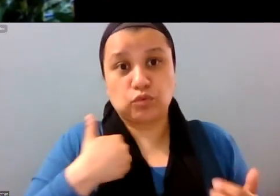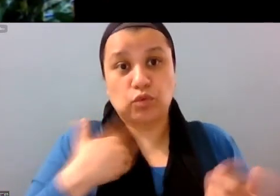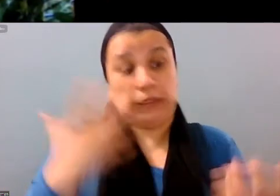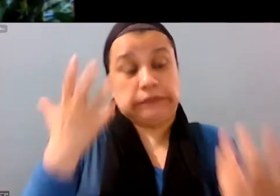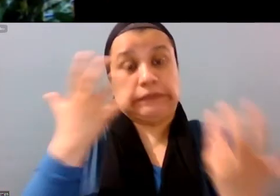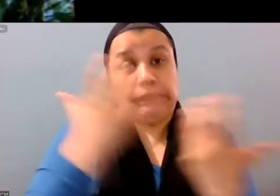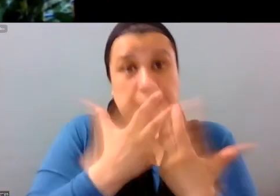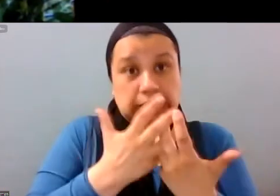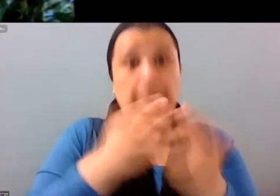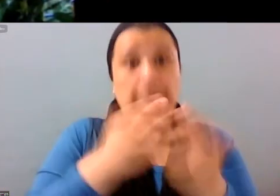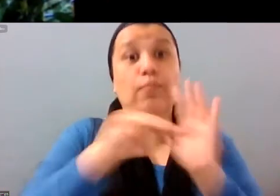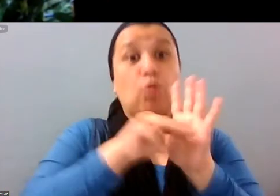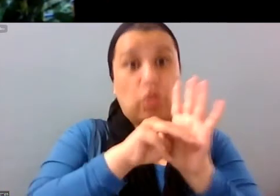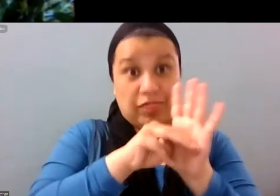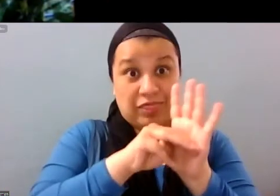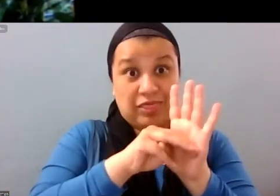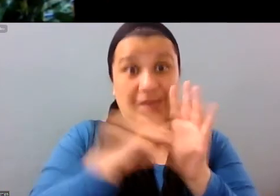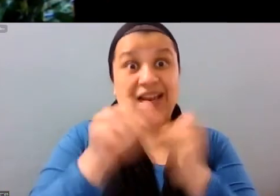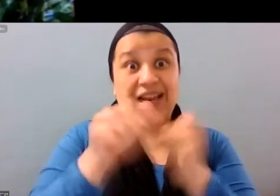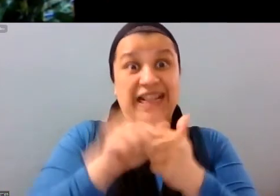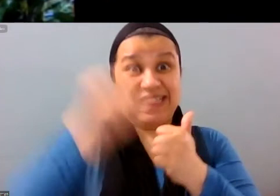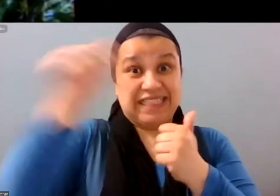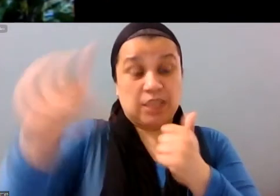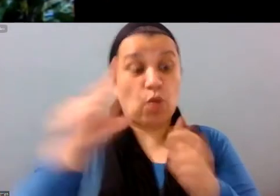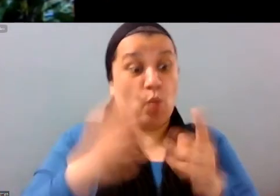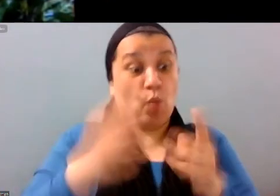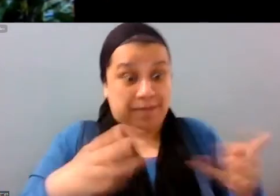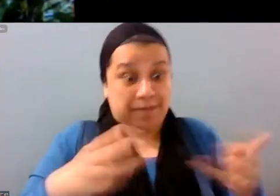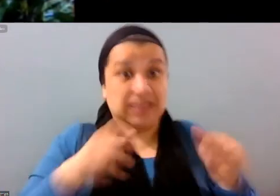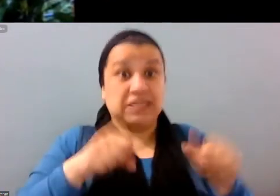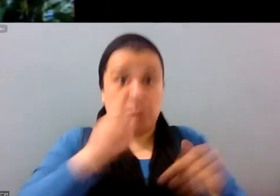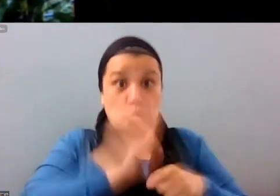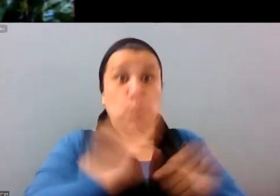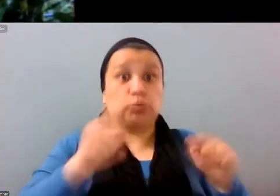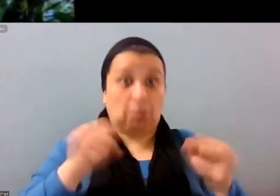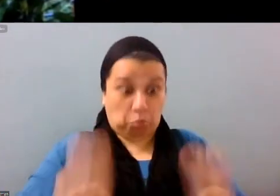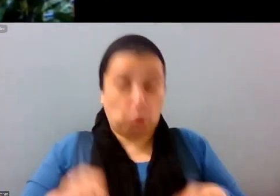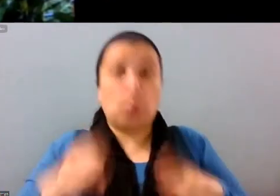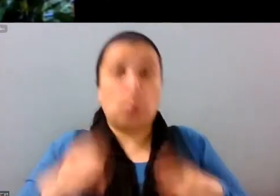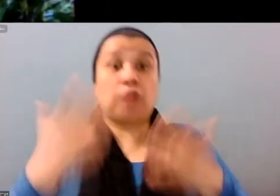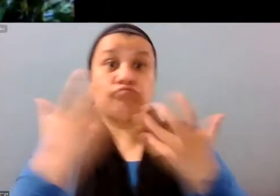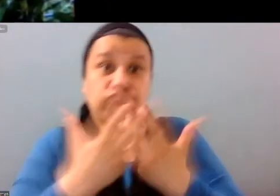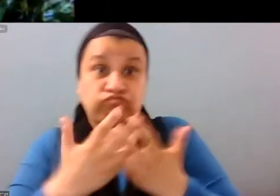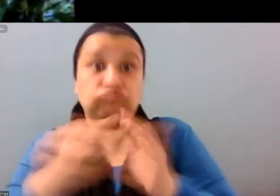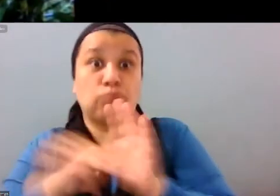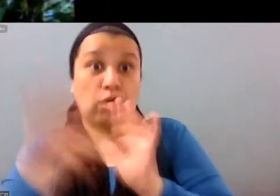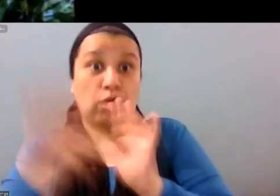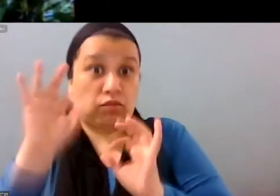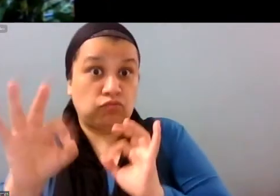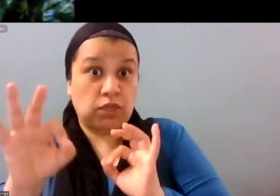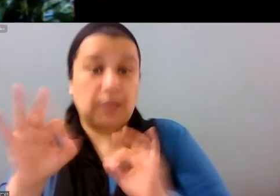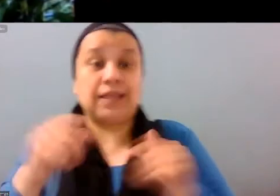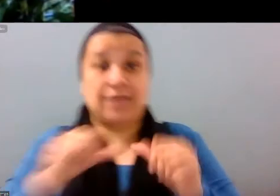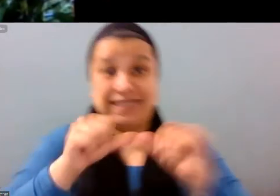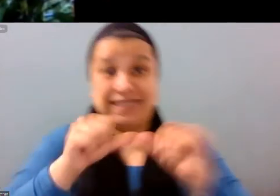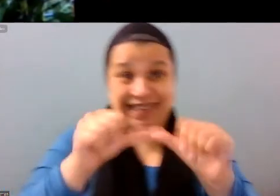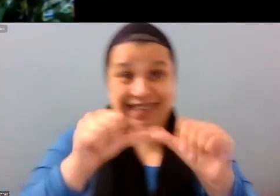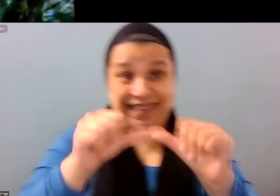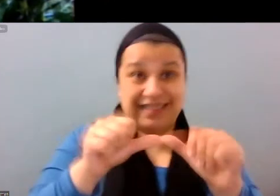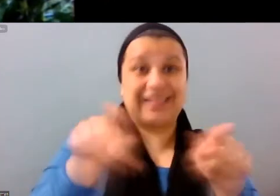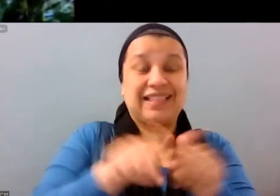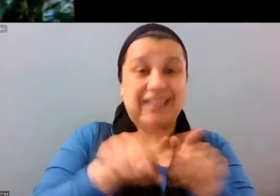distancia y ver cuáles cumplen con esas características el seguimiento y dar apoyos emancipadores